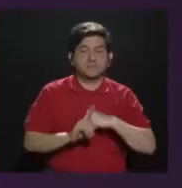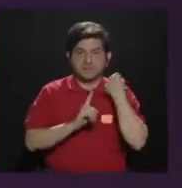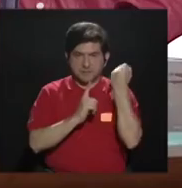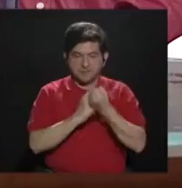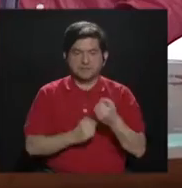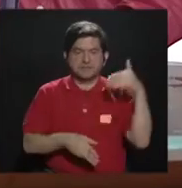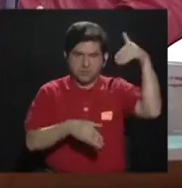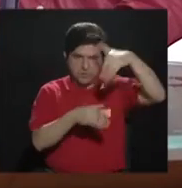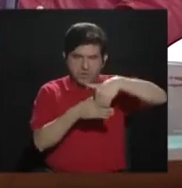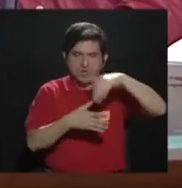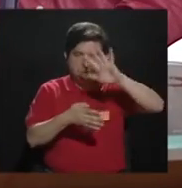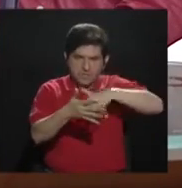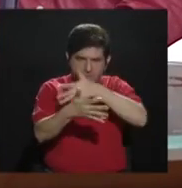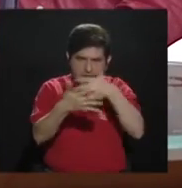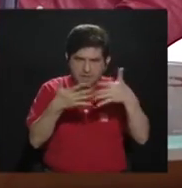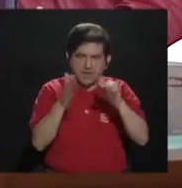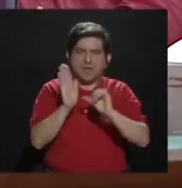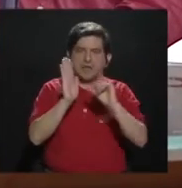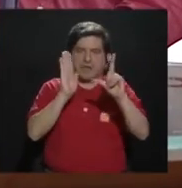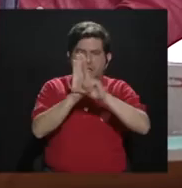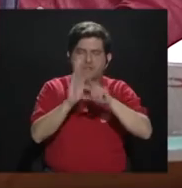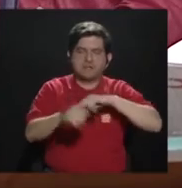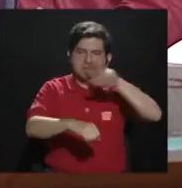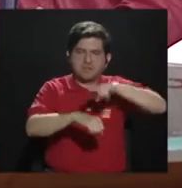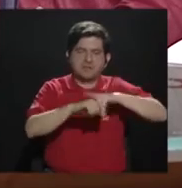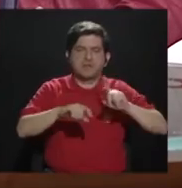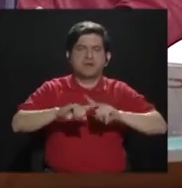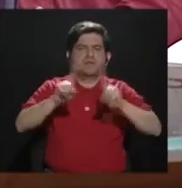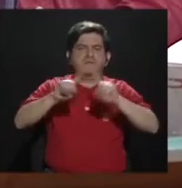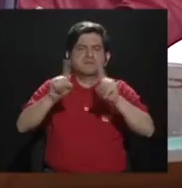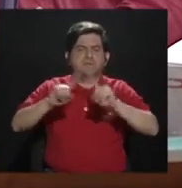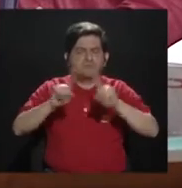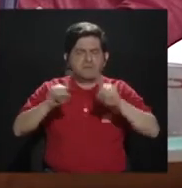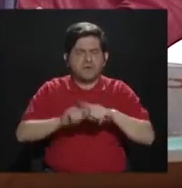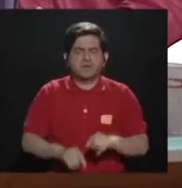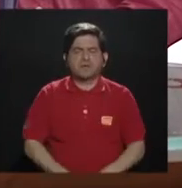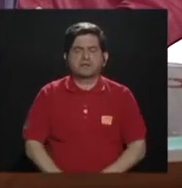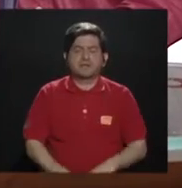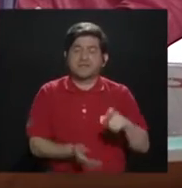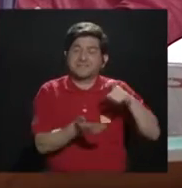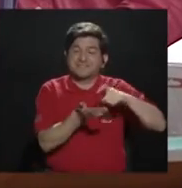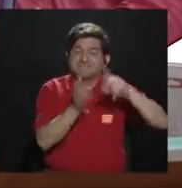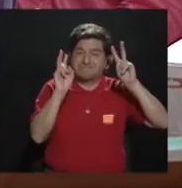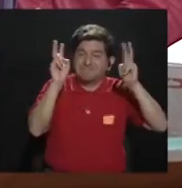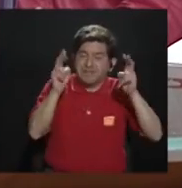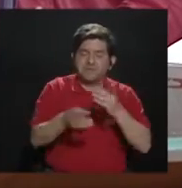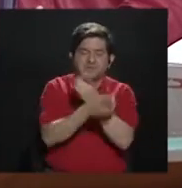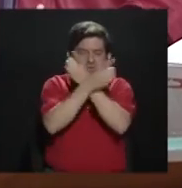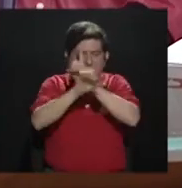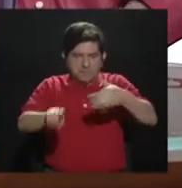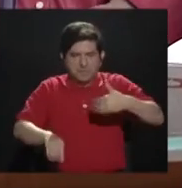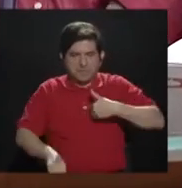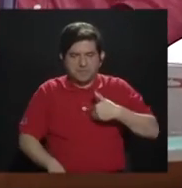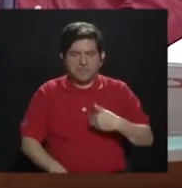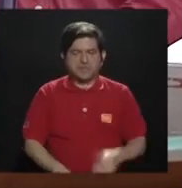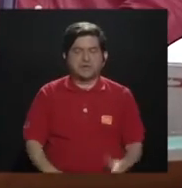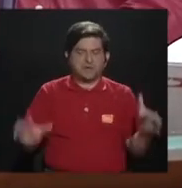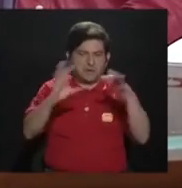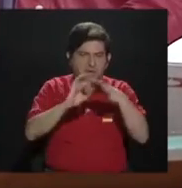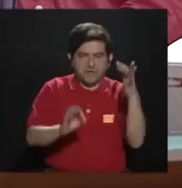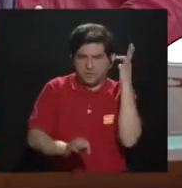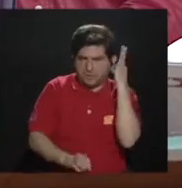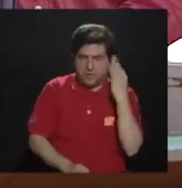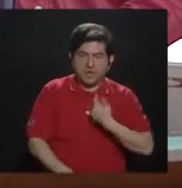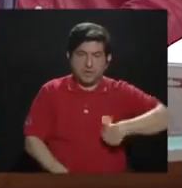ingresaron dentro de la agenda parlamentaria nacional otras tantas deudas que tenían las democracias para con las mujeres en nuestro país,